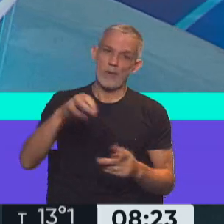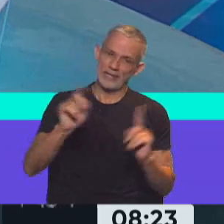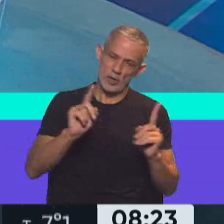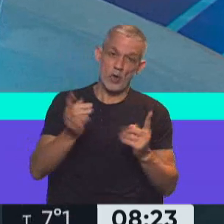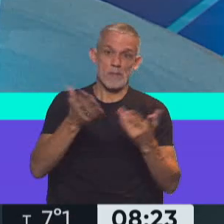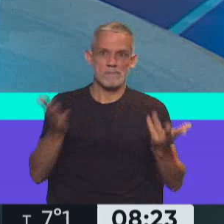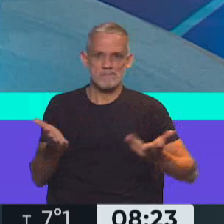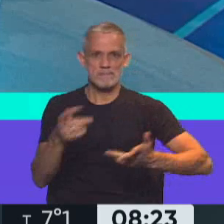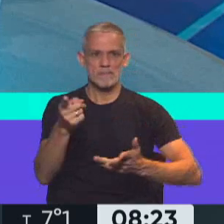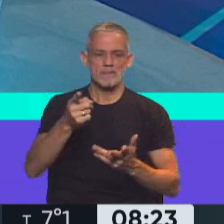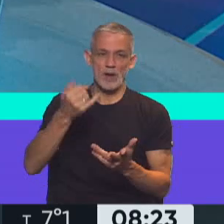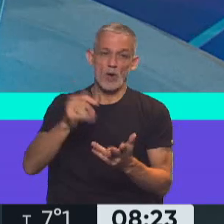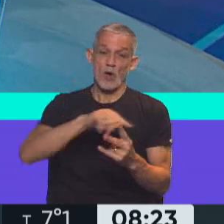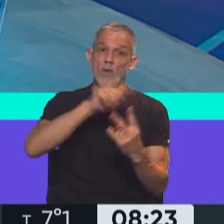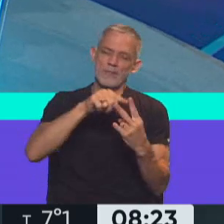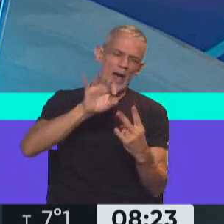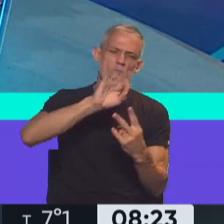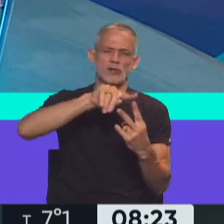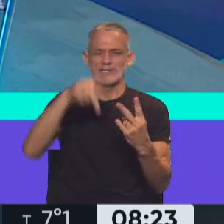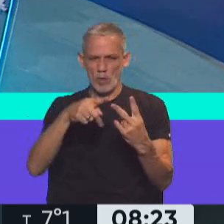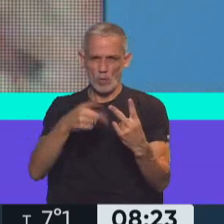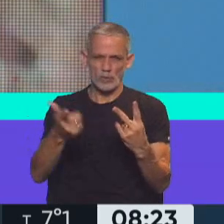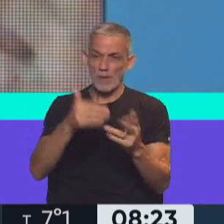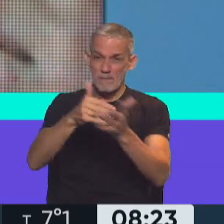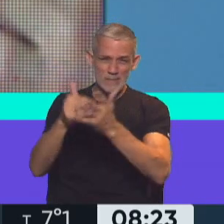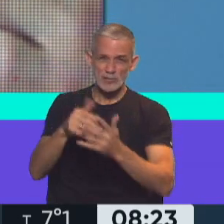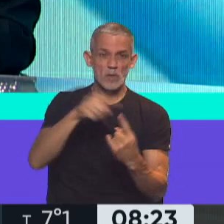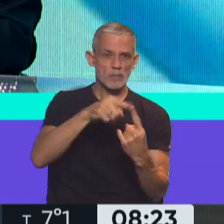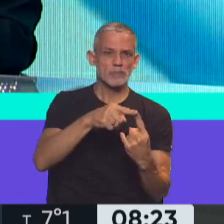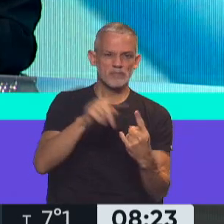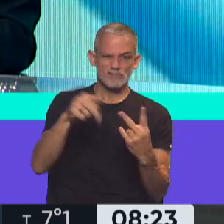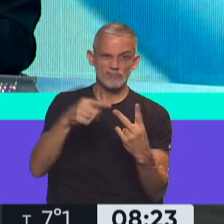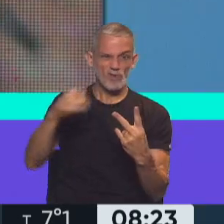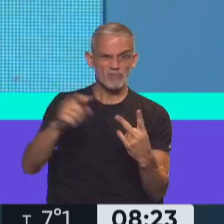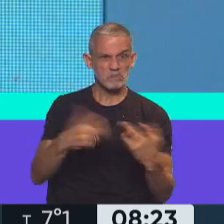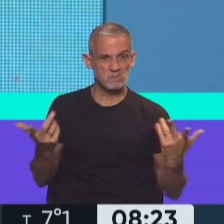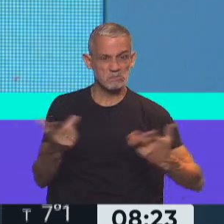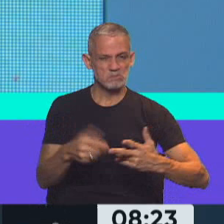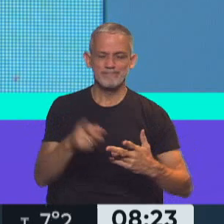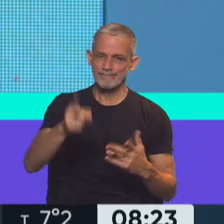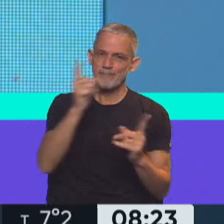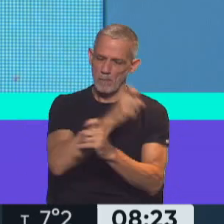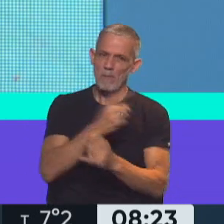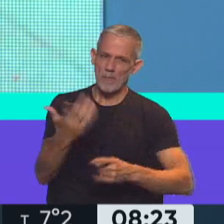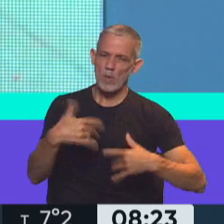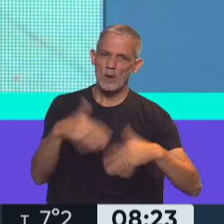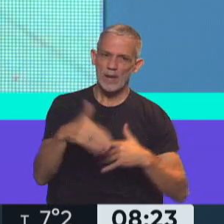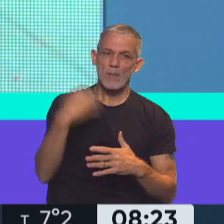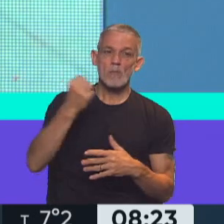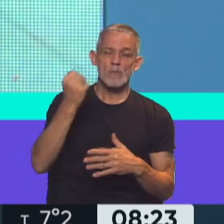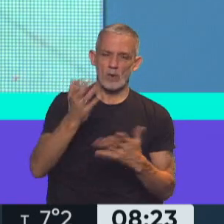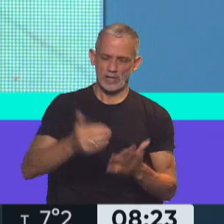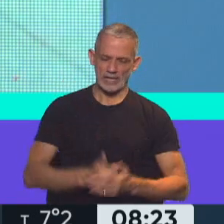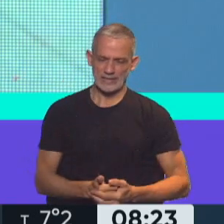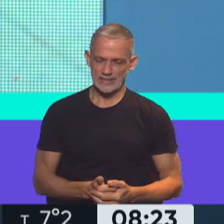hablando de una campaña. O la segunda, hay millones que se dieron la primera y no se dieron la segunda. Bueno, ¿no? eso es un problema muy, muy